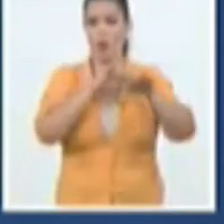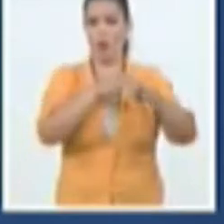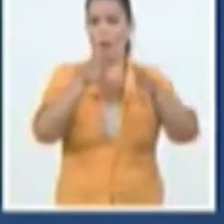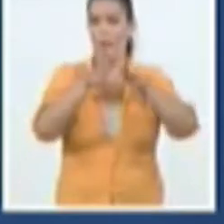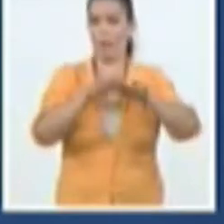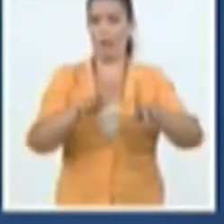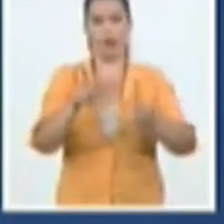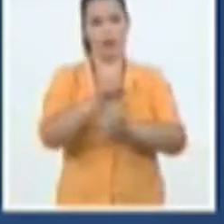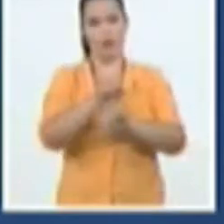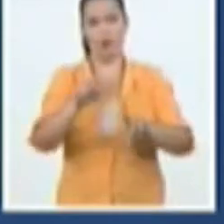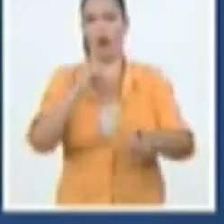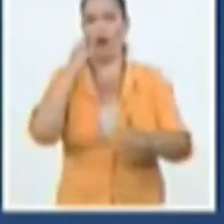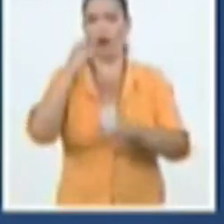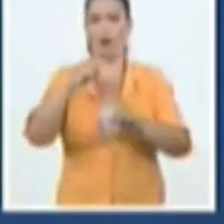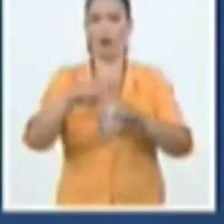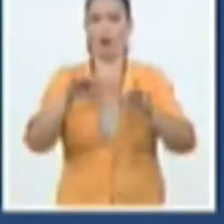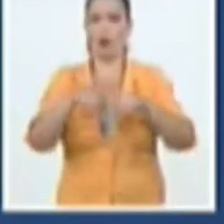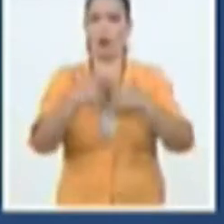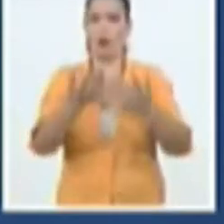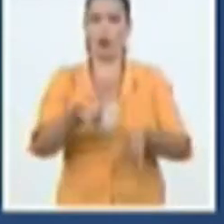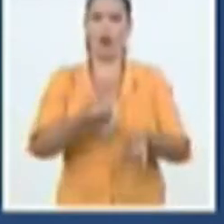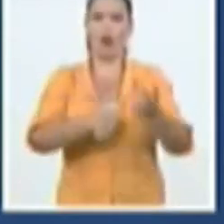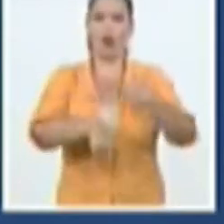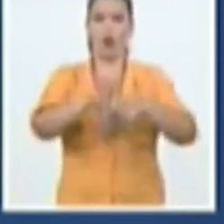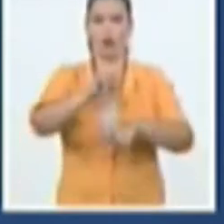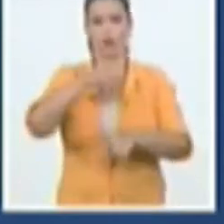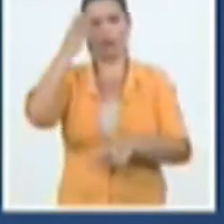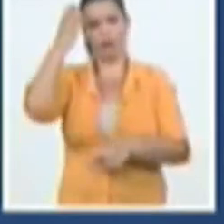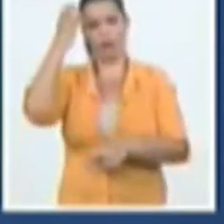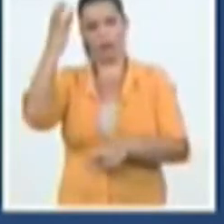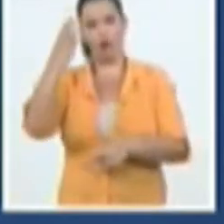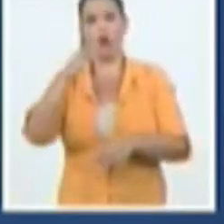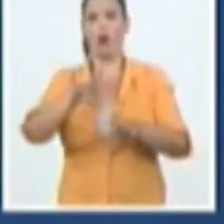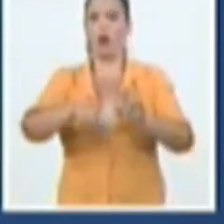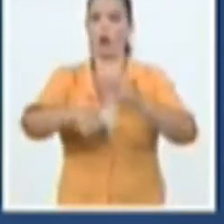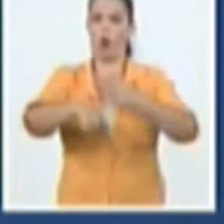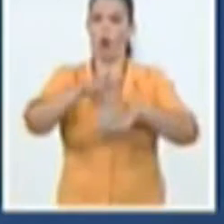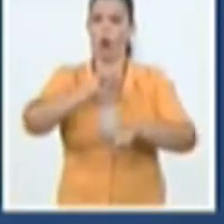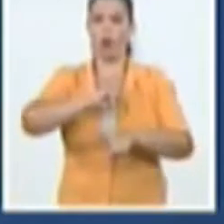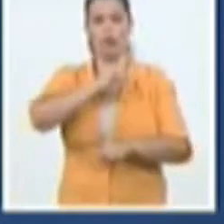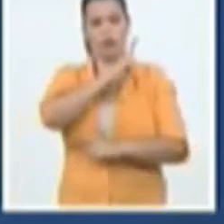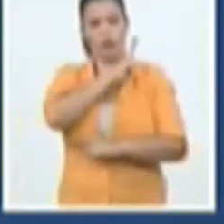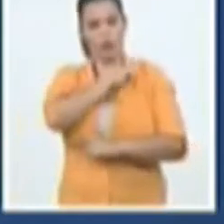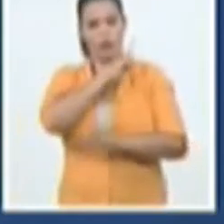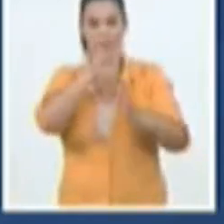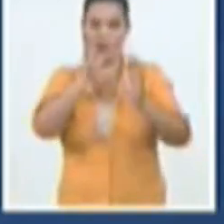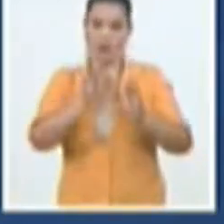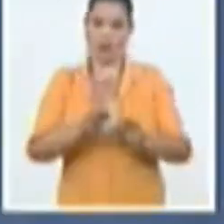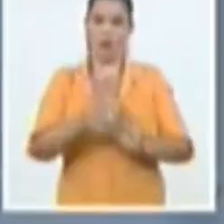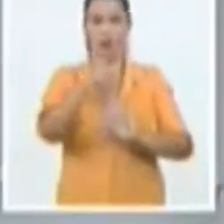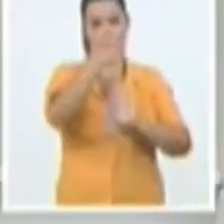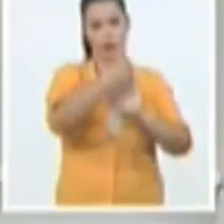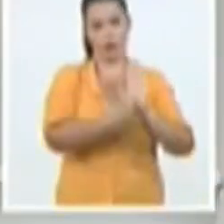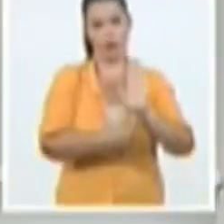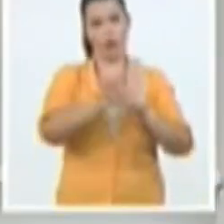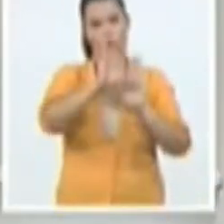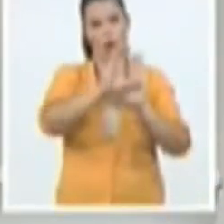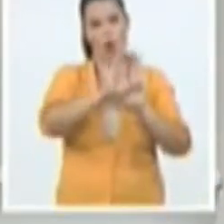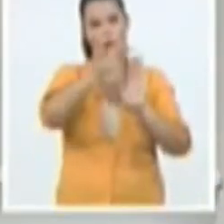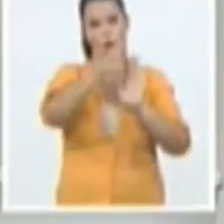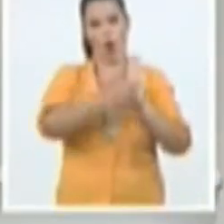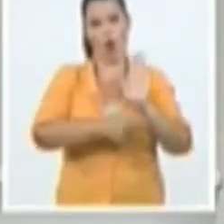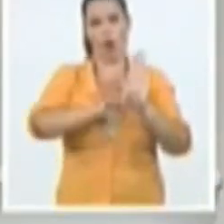autoridades y al Estado de Derecho socialista refrendado en nuestra Constitución. Es